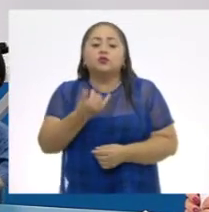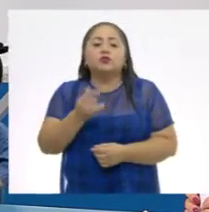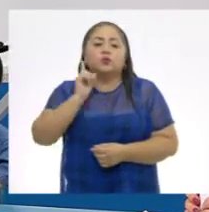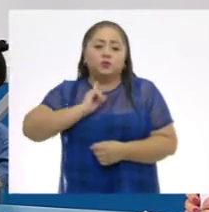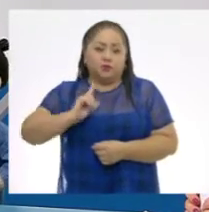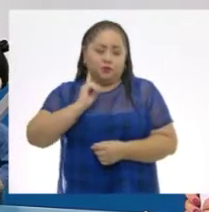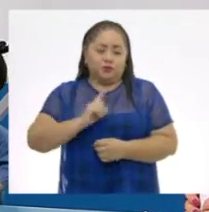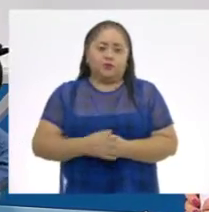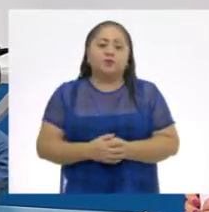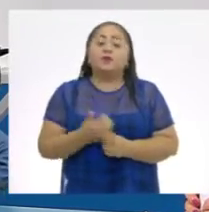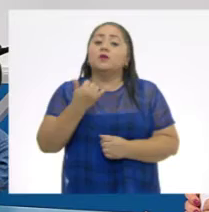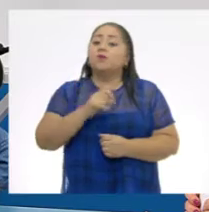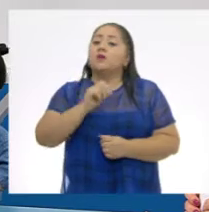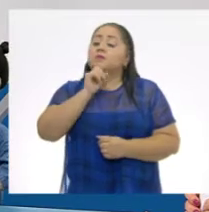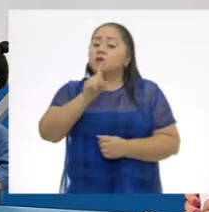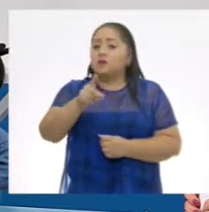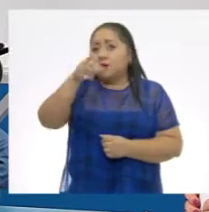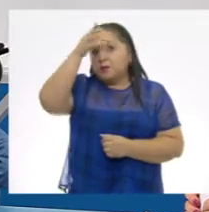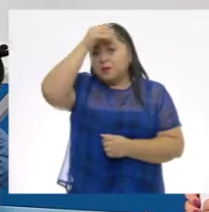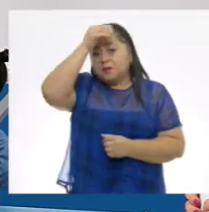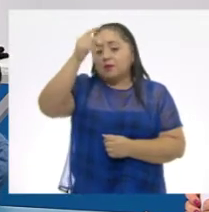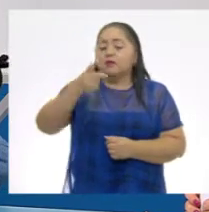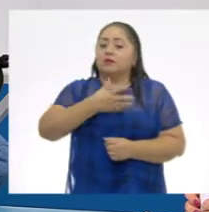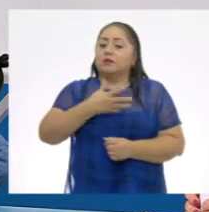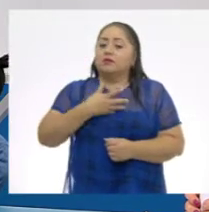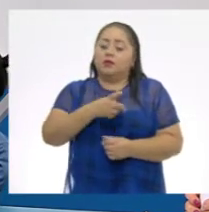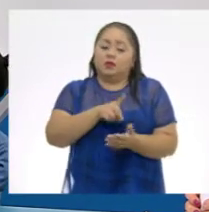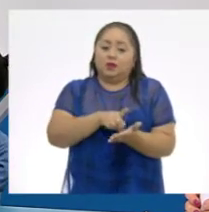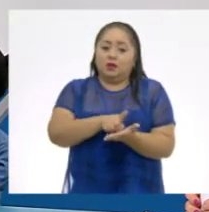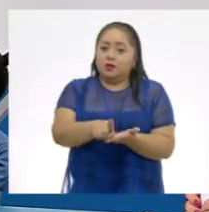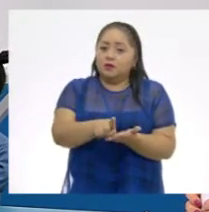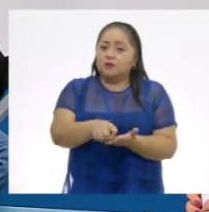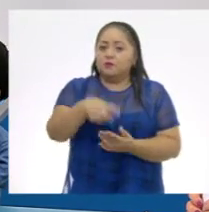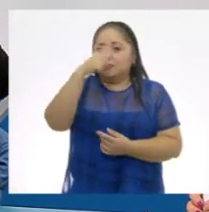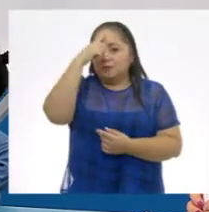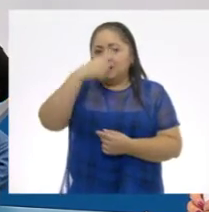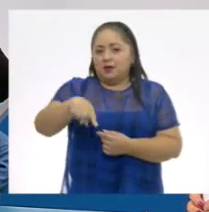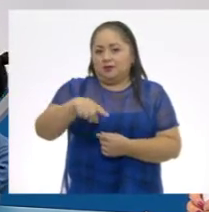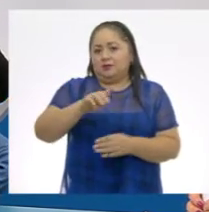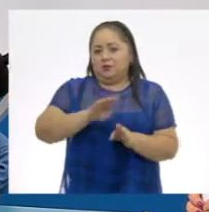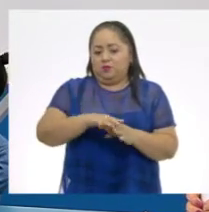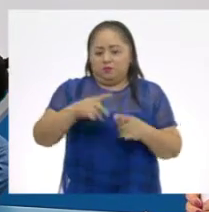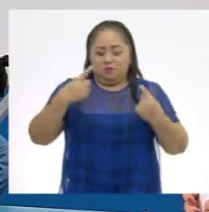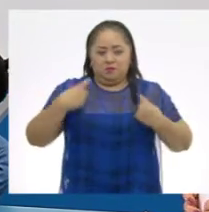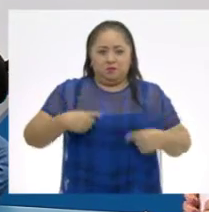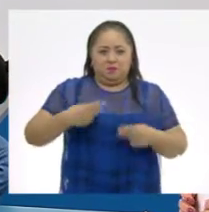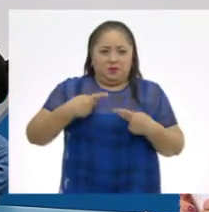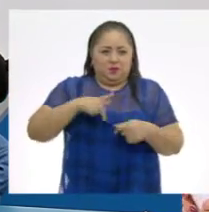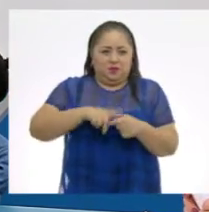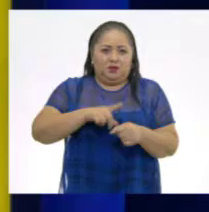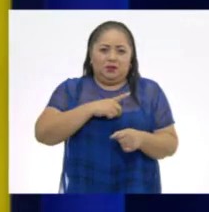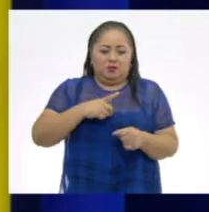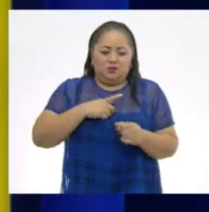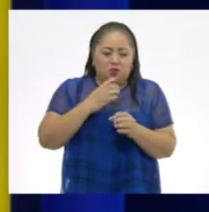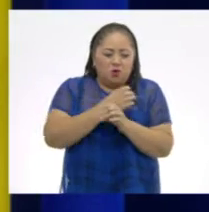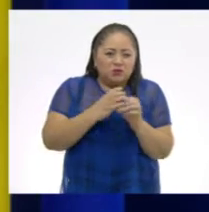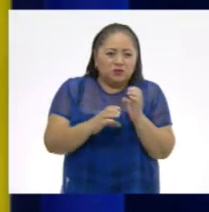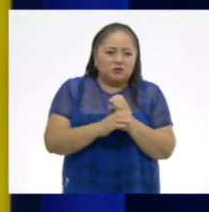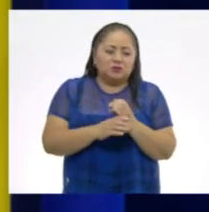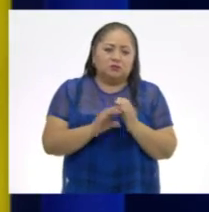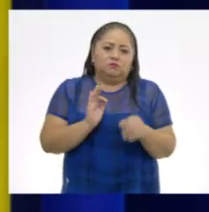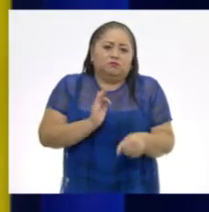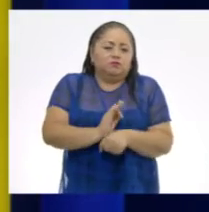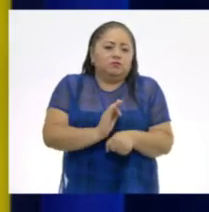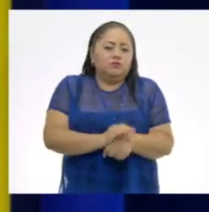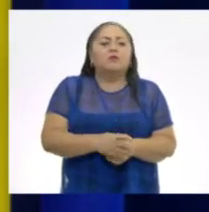los niños. También aprendimos que tenemos derecho a que nuestros datos personales sean protegidos.